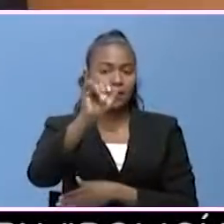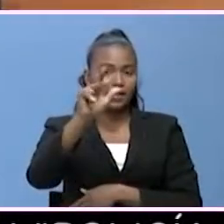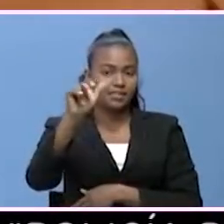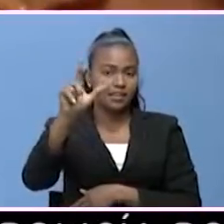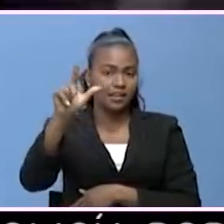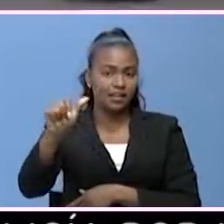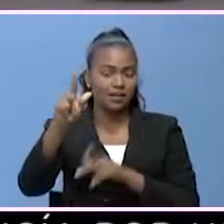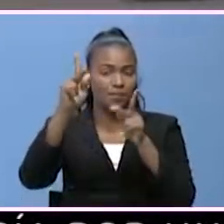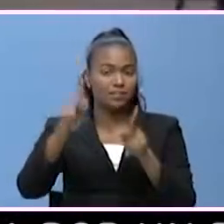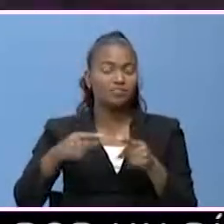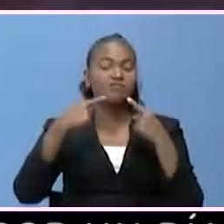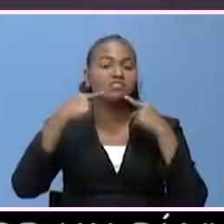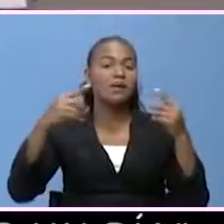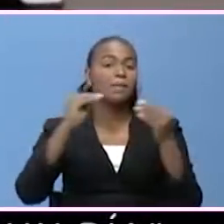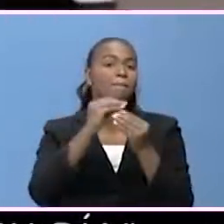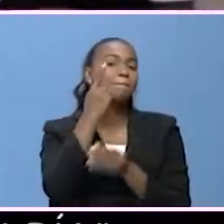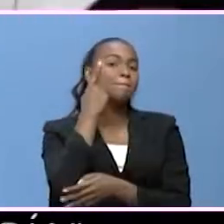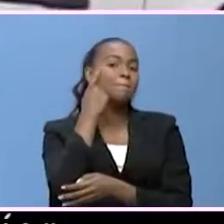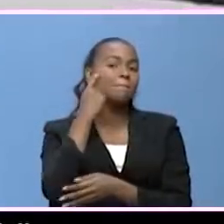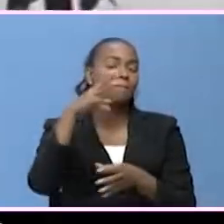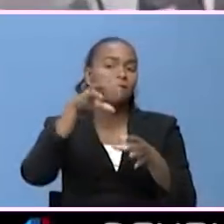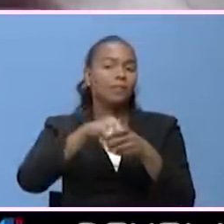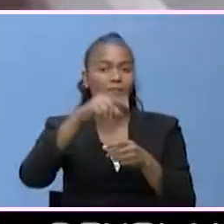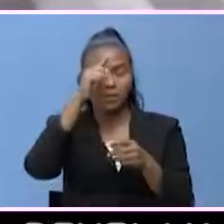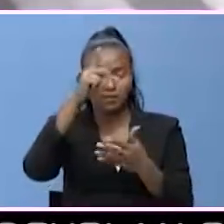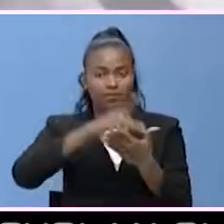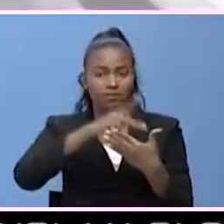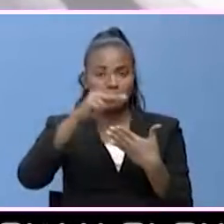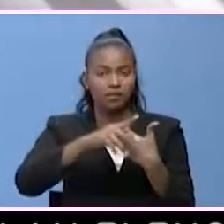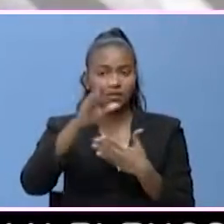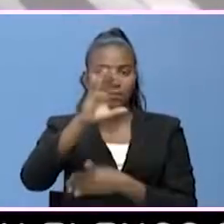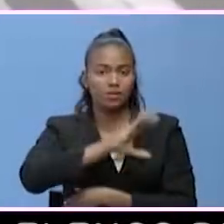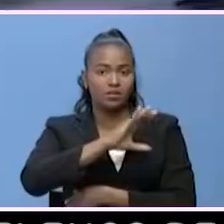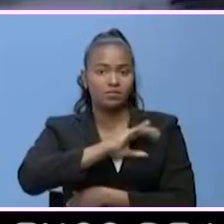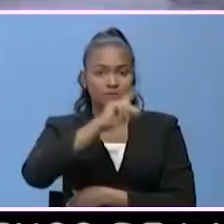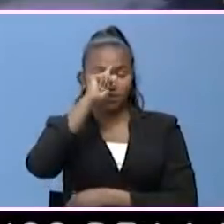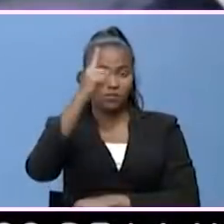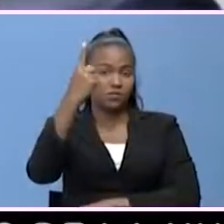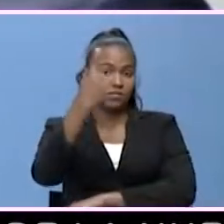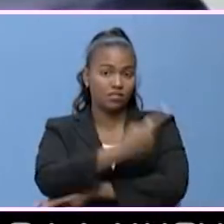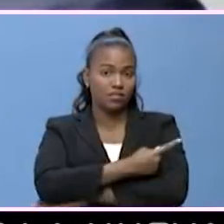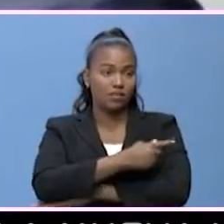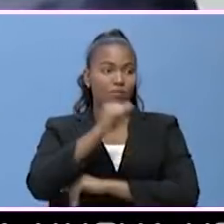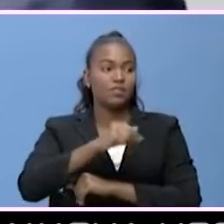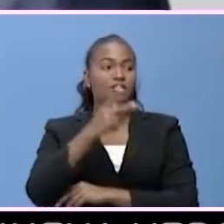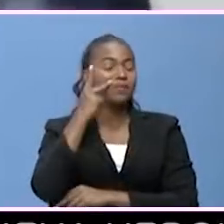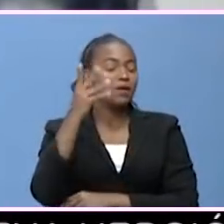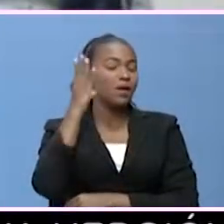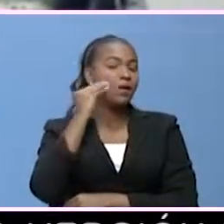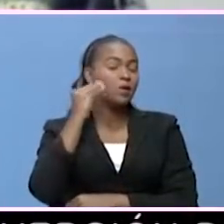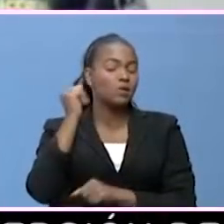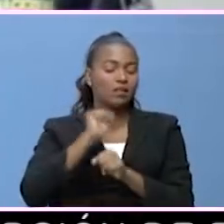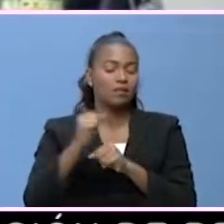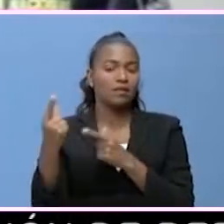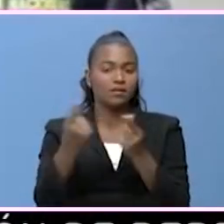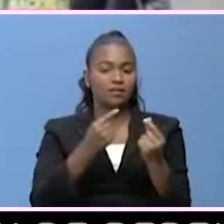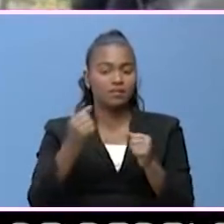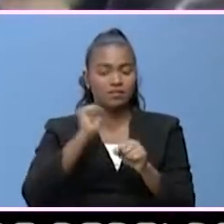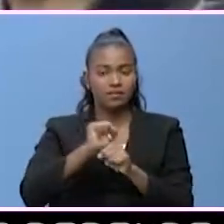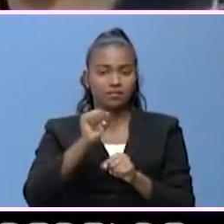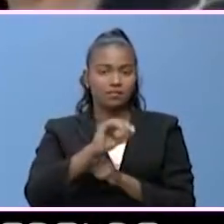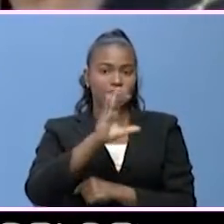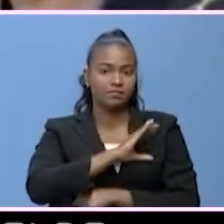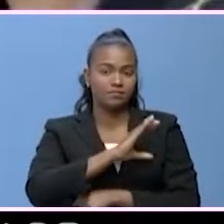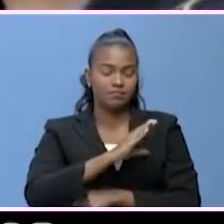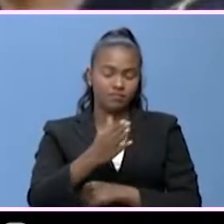fue la figura pública más reciente que participa en el programa Policía por un Día, que le permitió vivir las labores cotidianas de los agentes de la